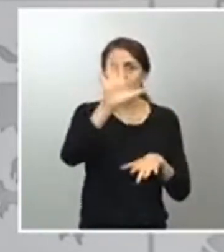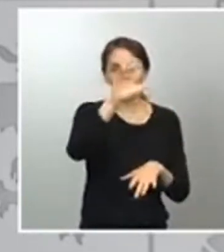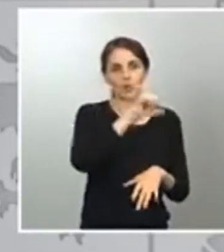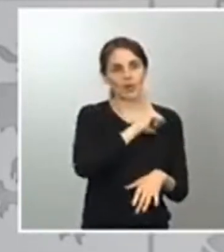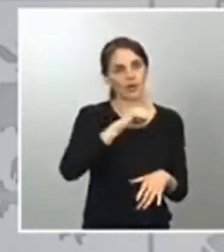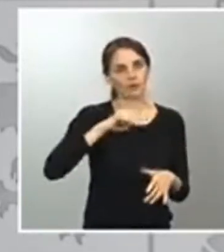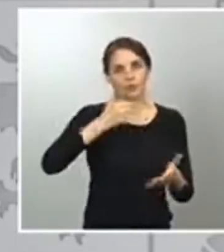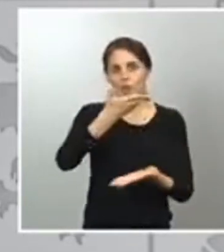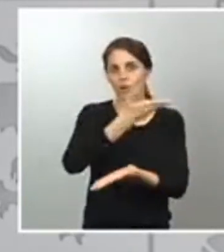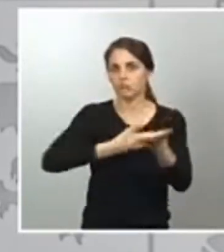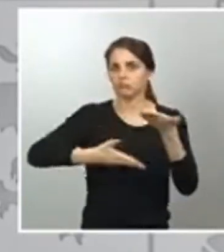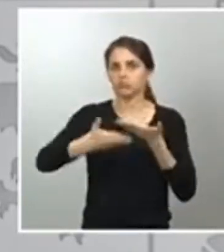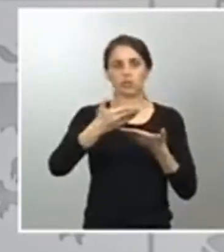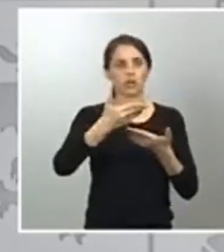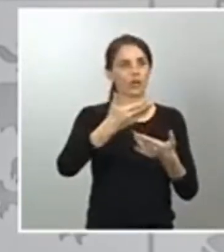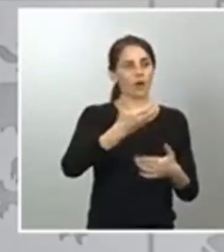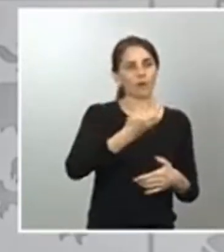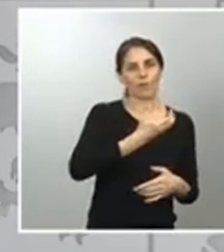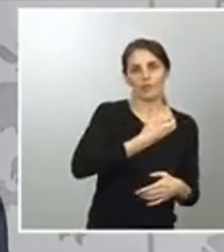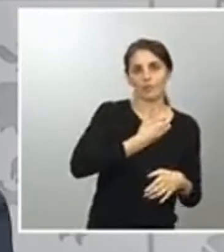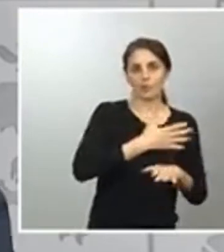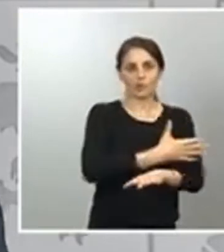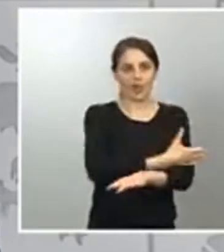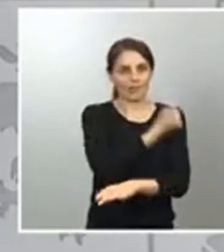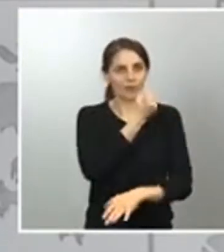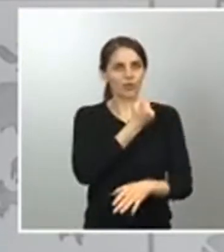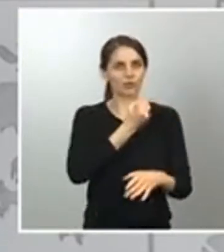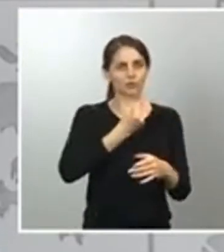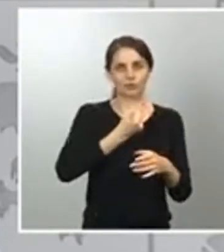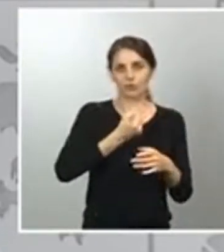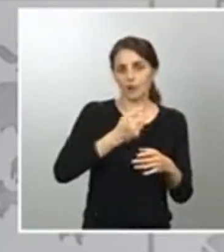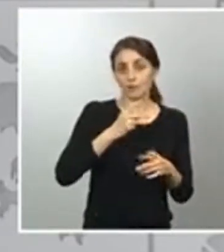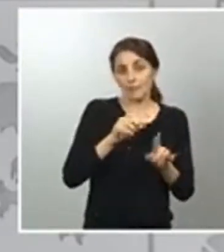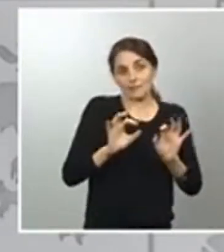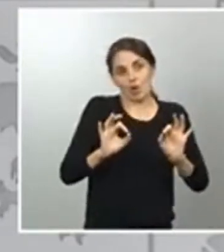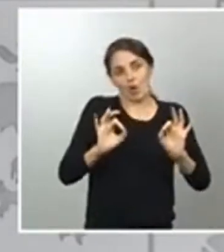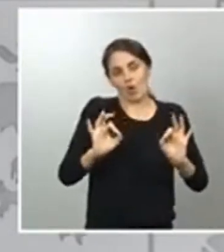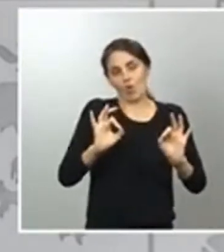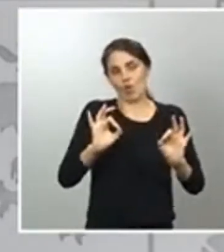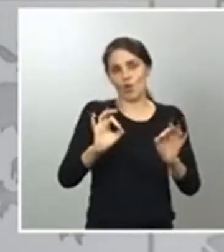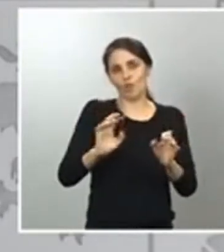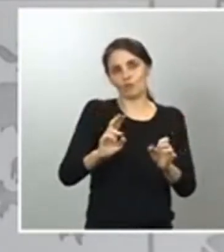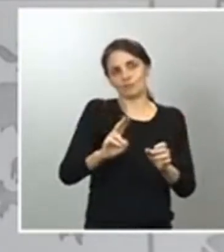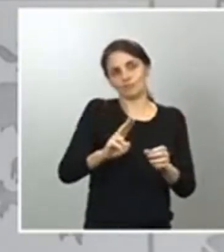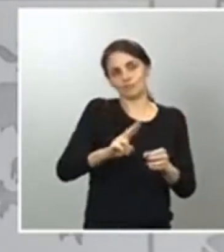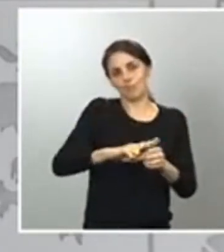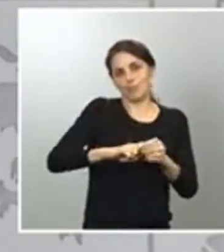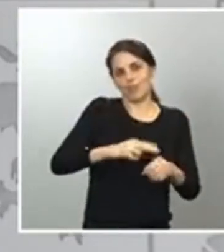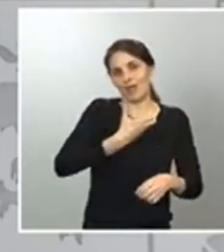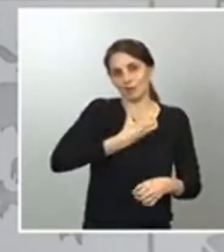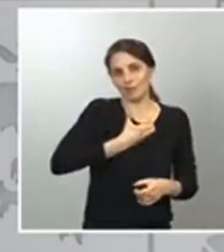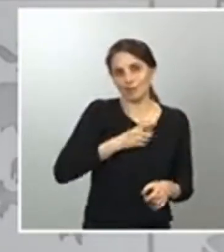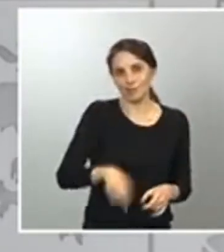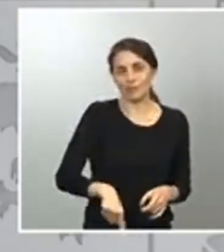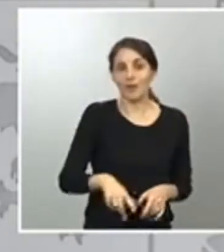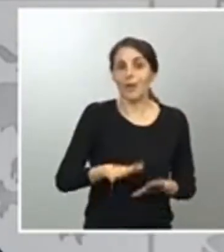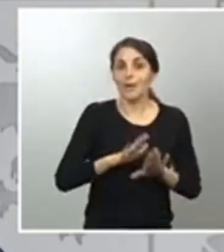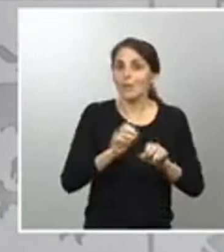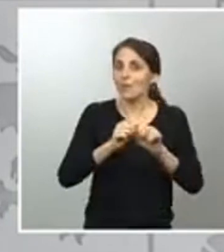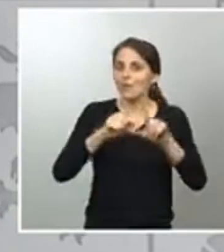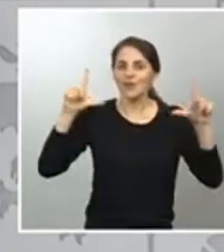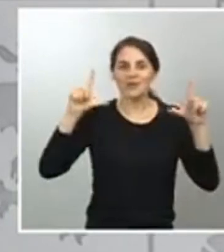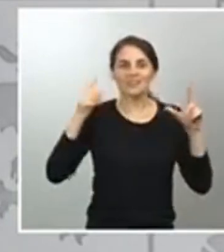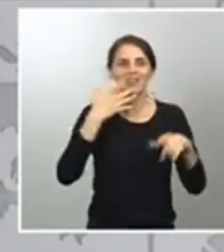los consells, los cabildos y, lógicamente, también los ayuntamientos. Pero el protagonista es el ciudadano. Ya sea trabajador,